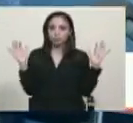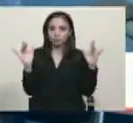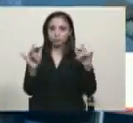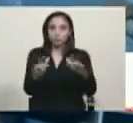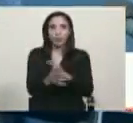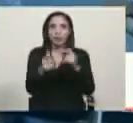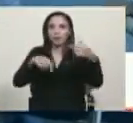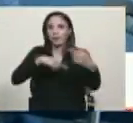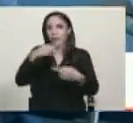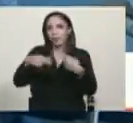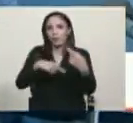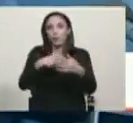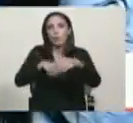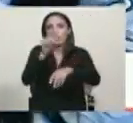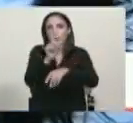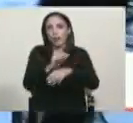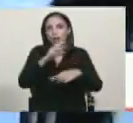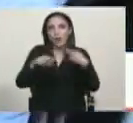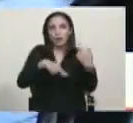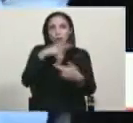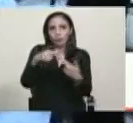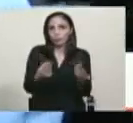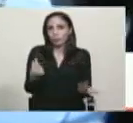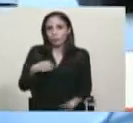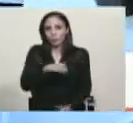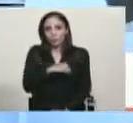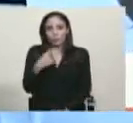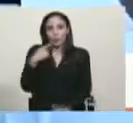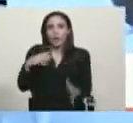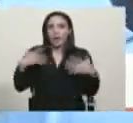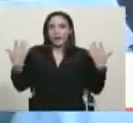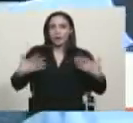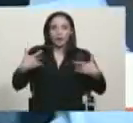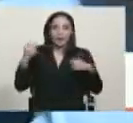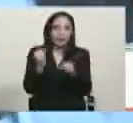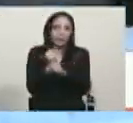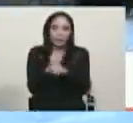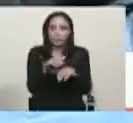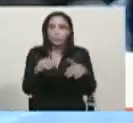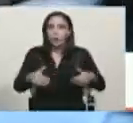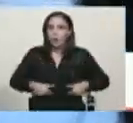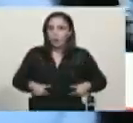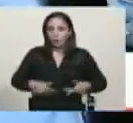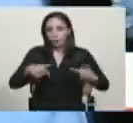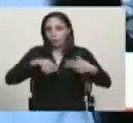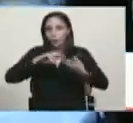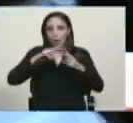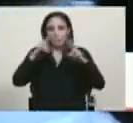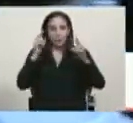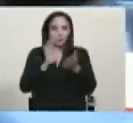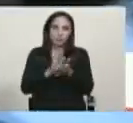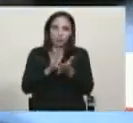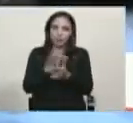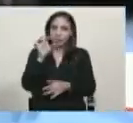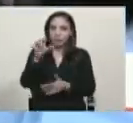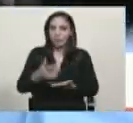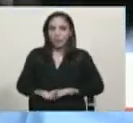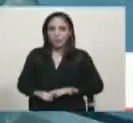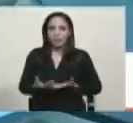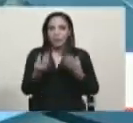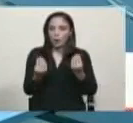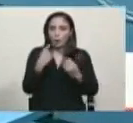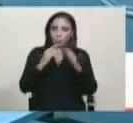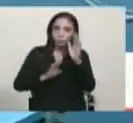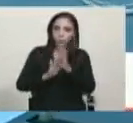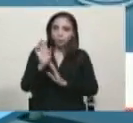hacer una revolución, por eso nosotros defendemos con alegría, con trabajo y con esfuerzo la paz y la estabilidad política de